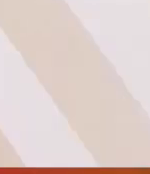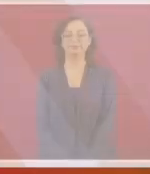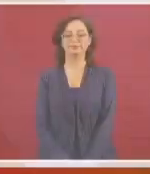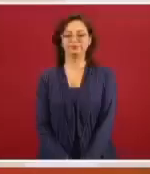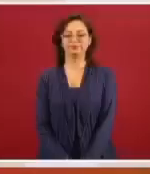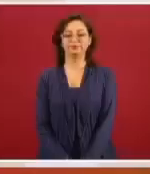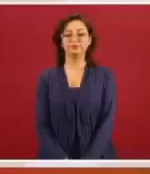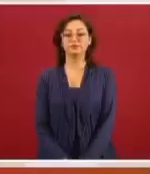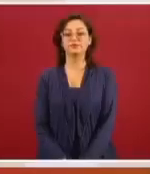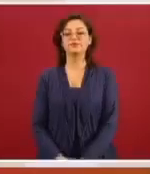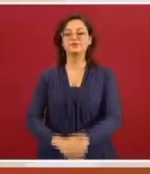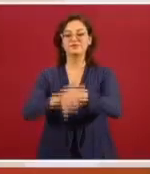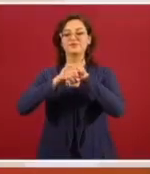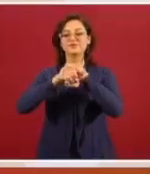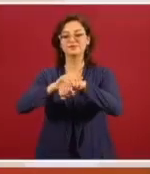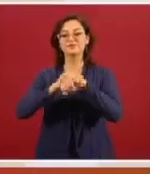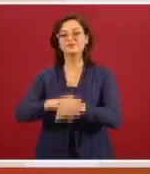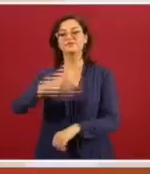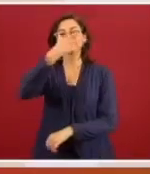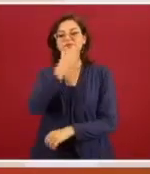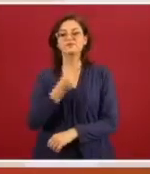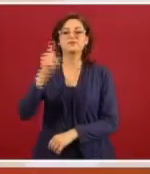ciudadanos,